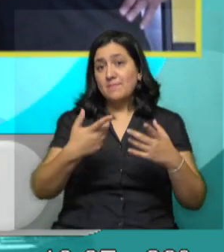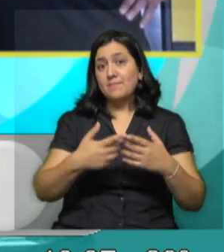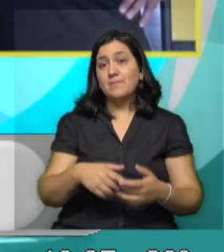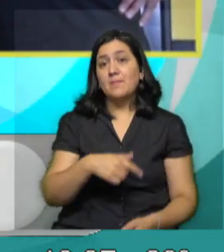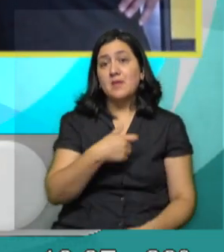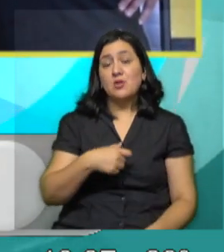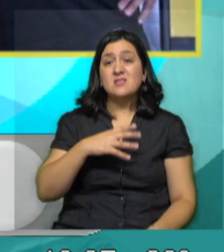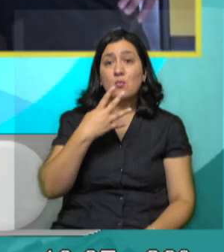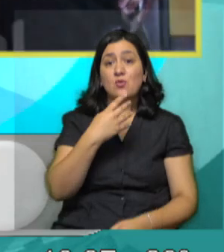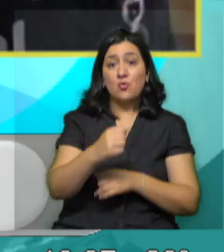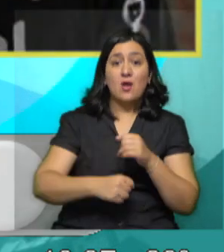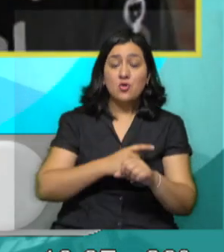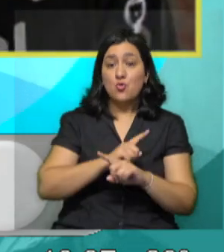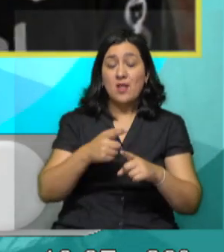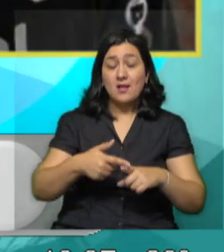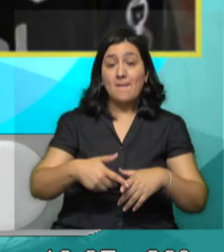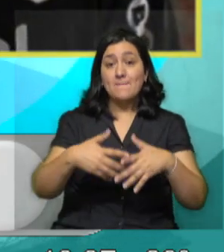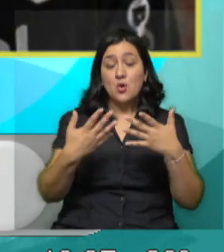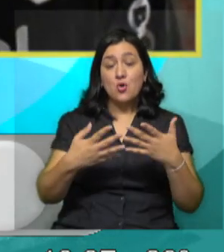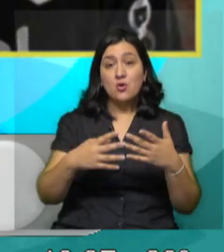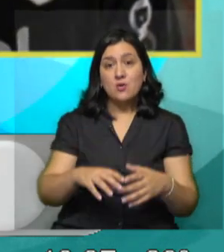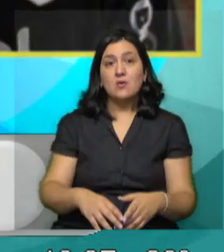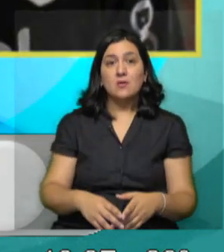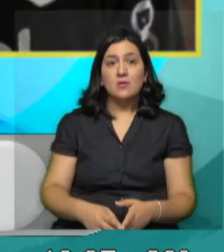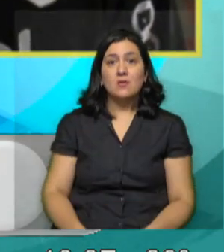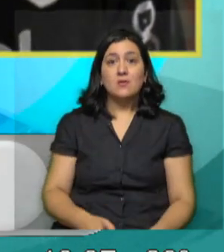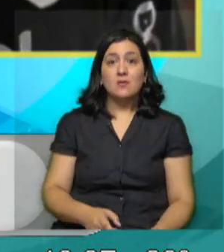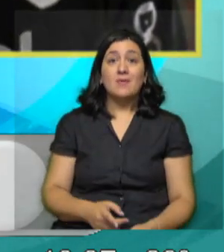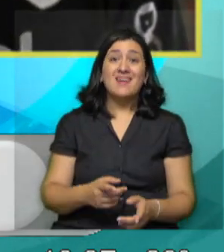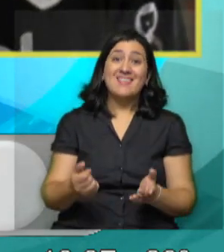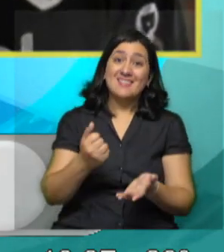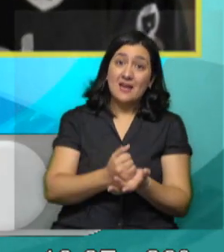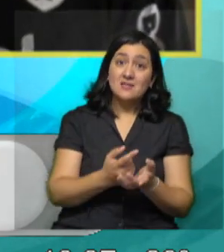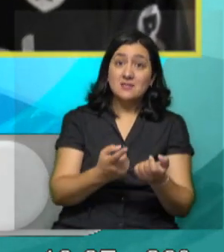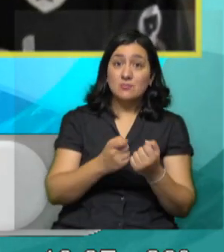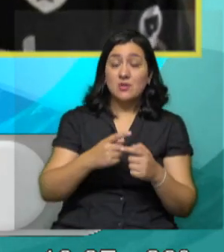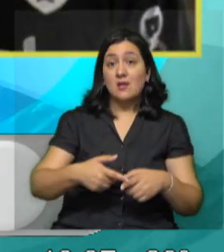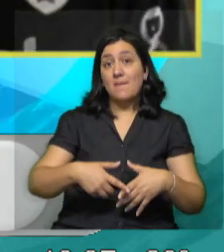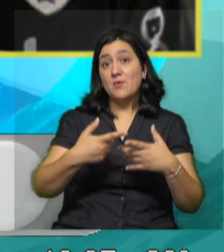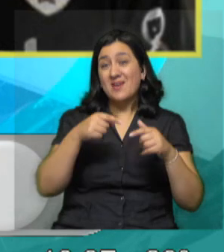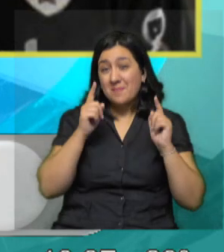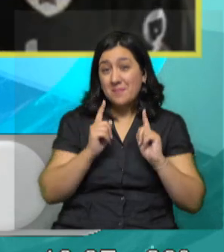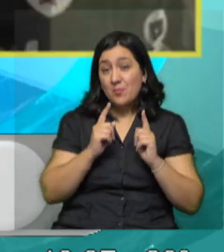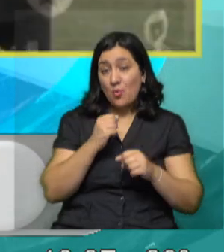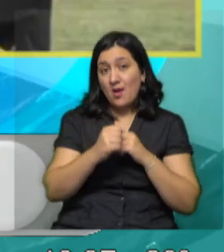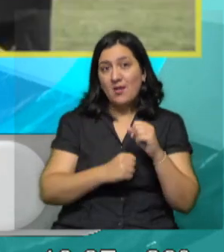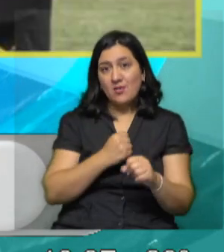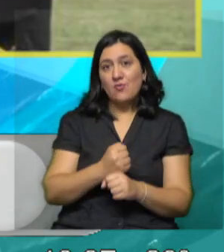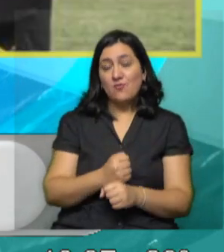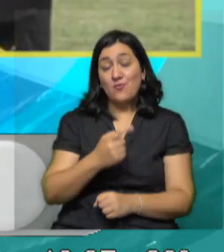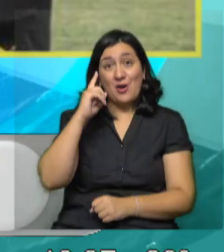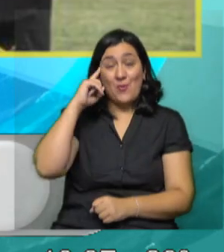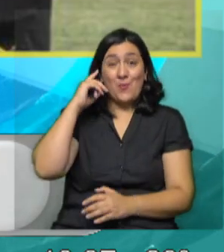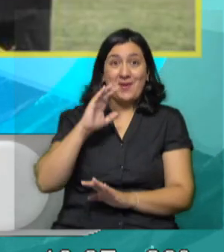cuarta división. O sea, y para estar ahí había que salir campeón ese año. Y bueno, fue todo, fue una demencia.